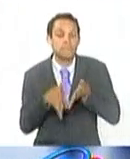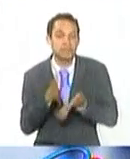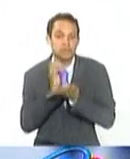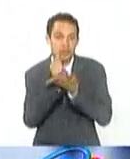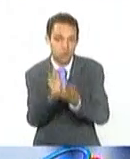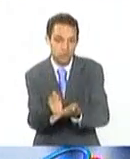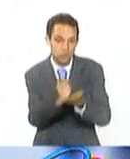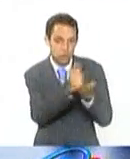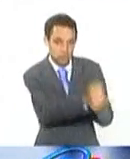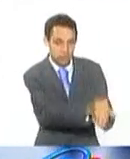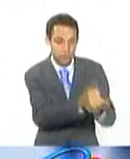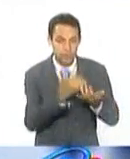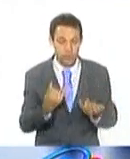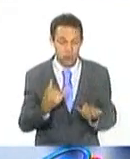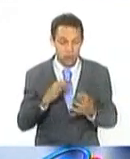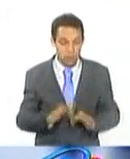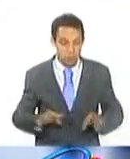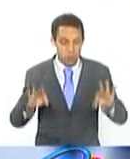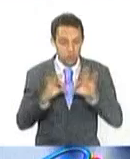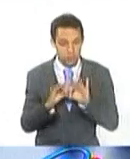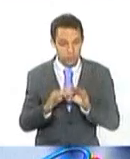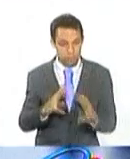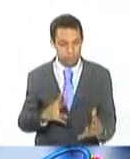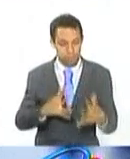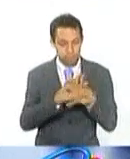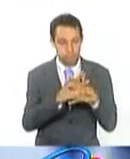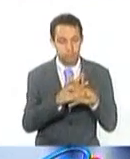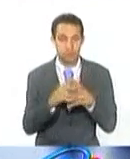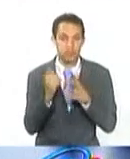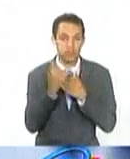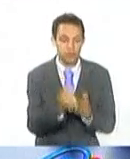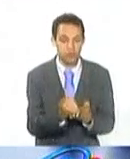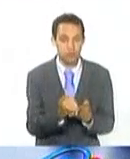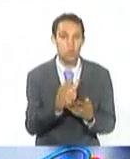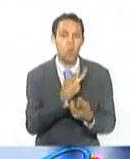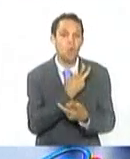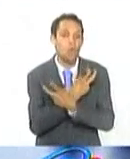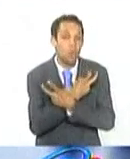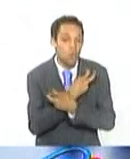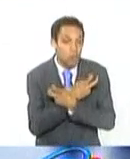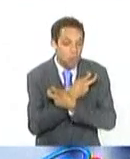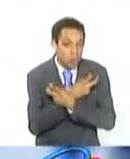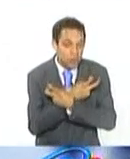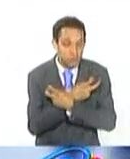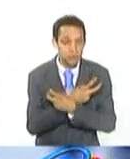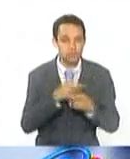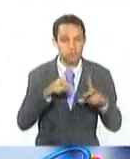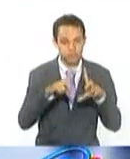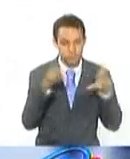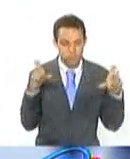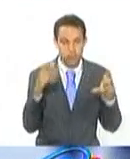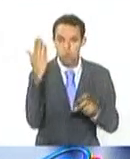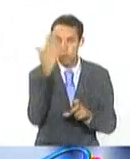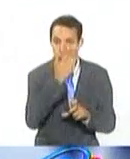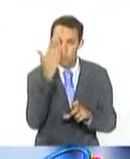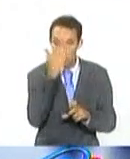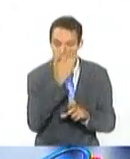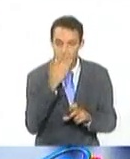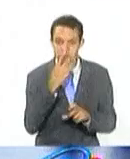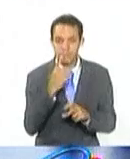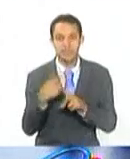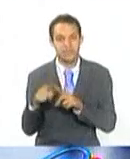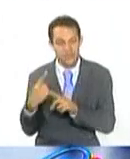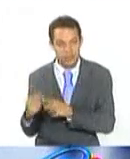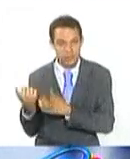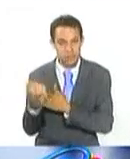muy importante tener una estudio de rayos x obviamente exámenes de laboratorio para uno poder Definir la causa